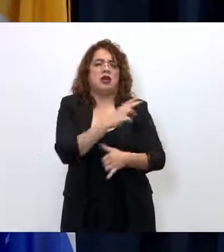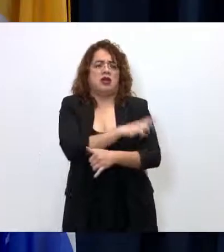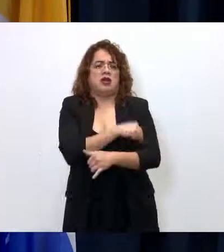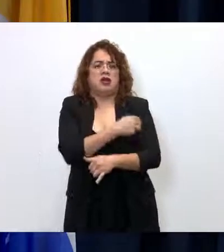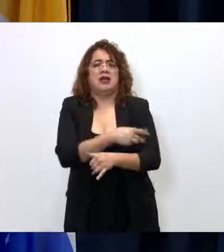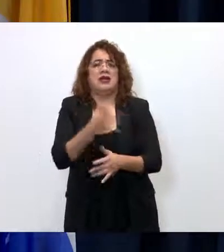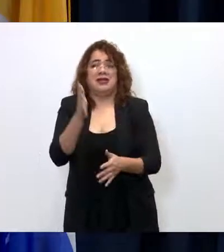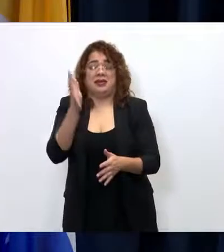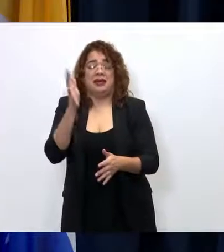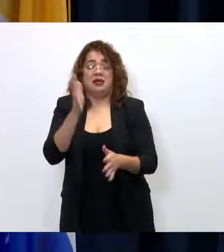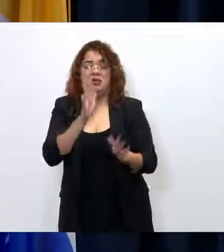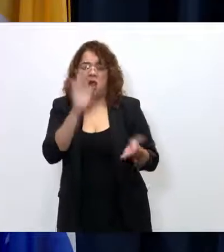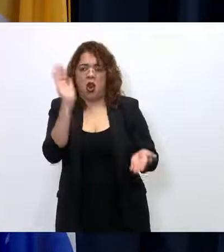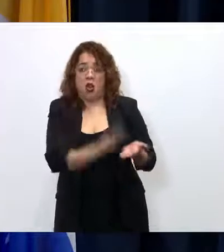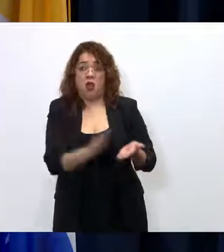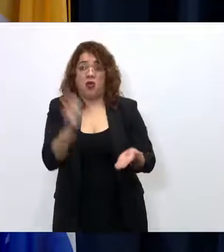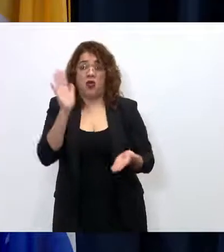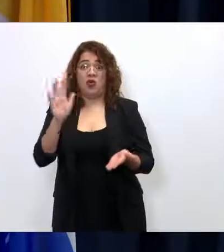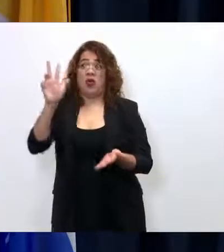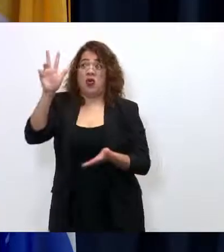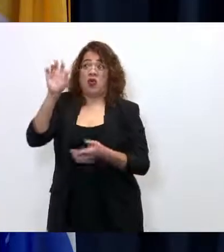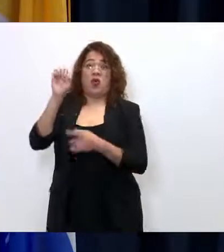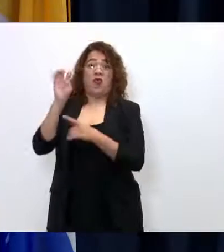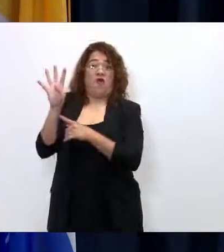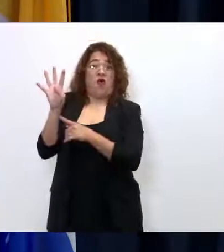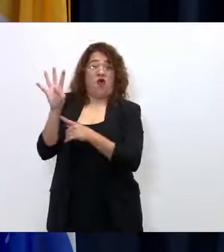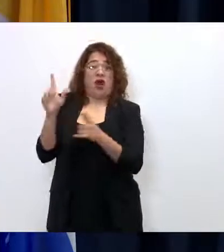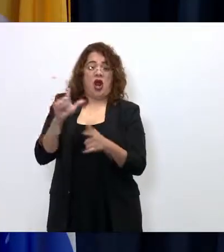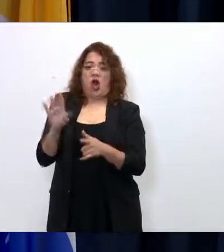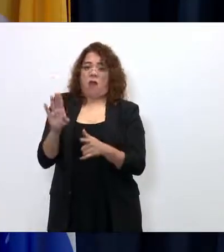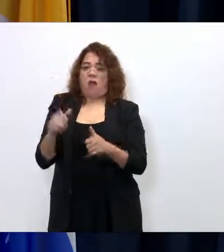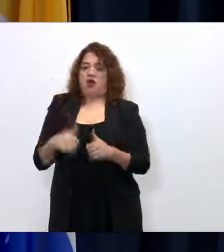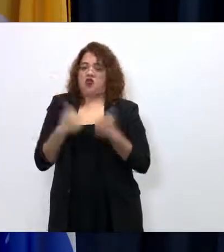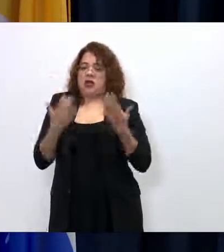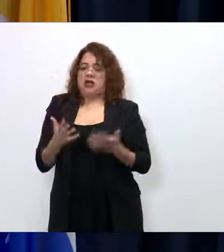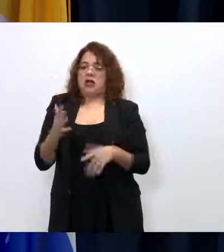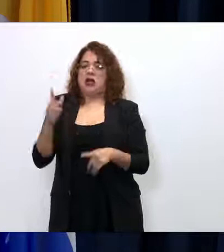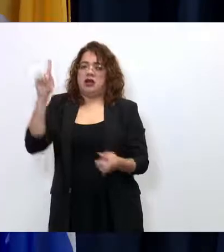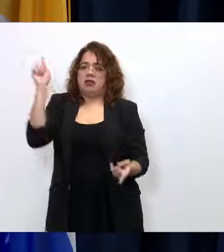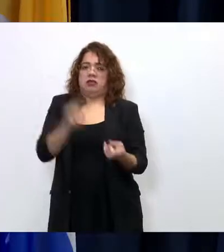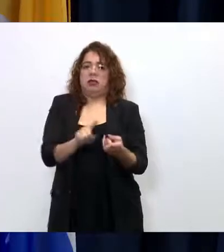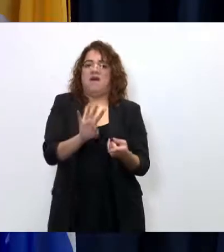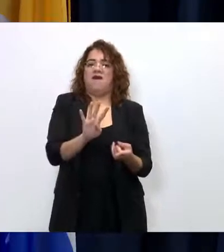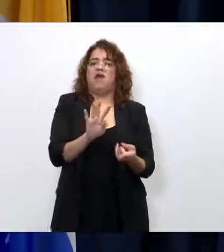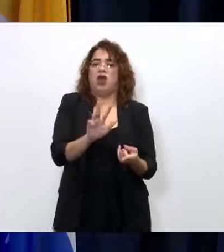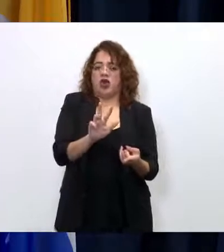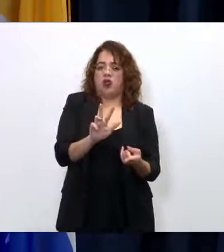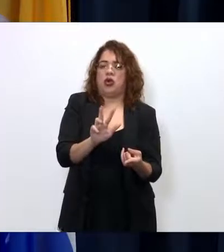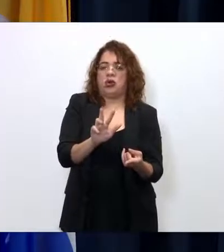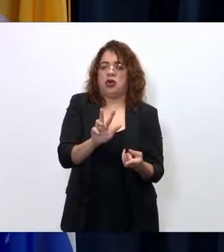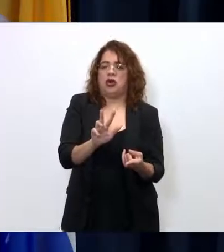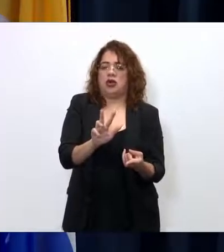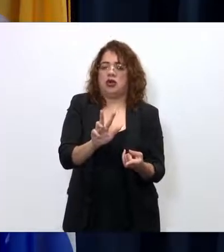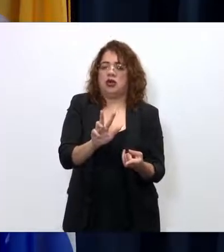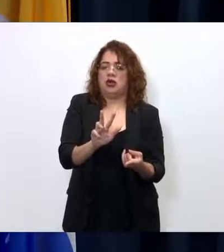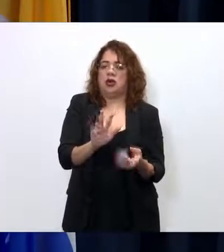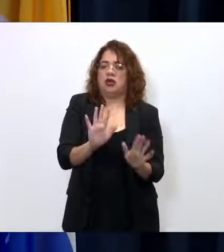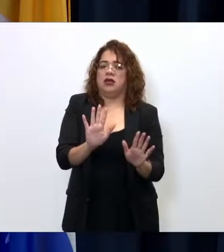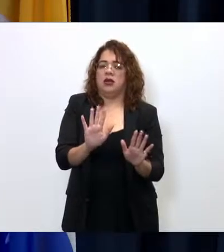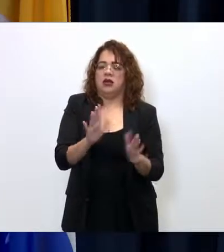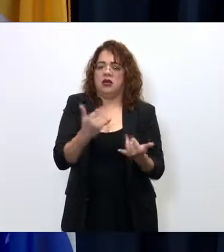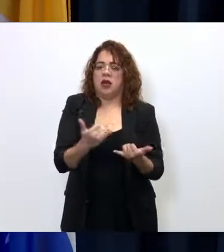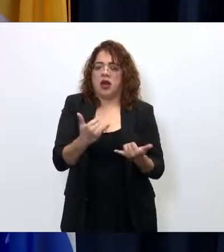de 304 en el pico del aumento a 43 residentes que están ahorita